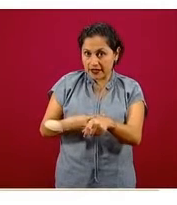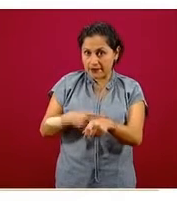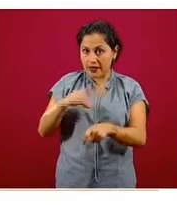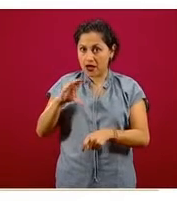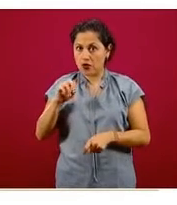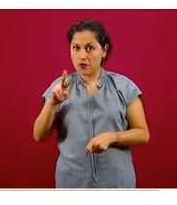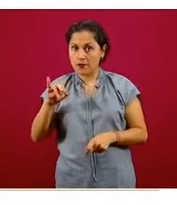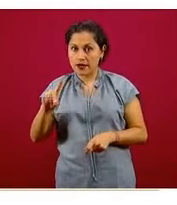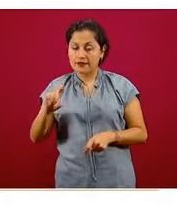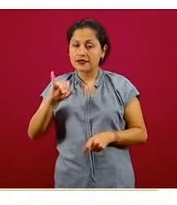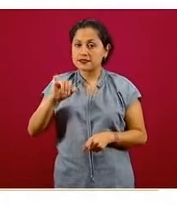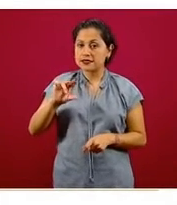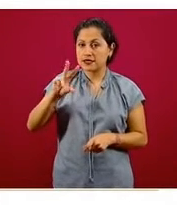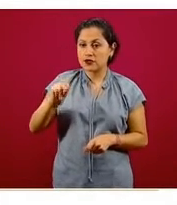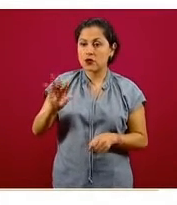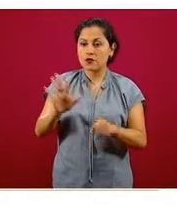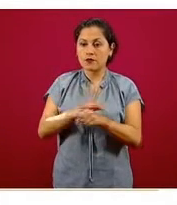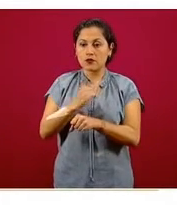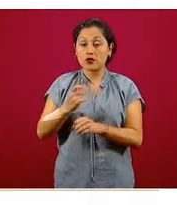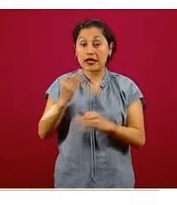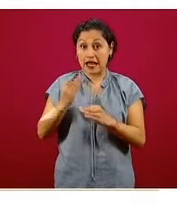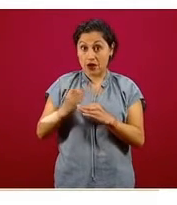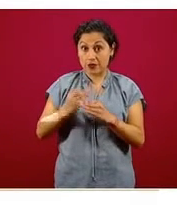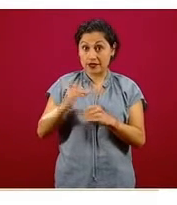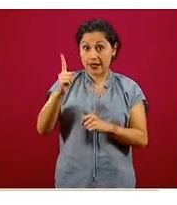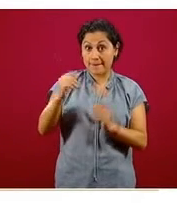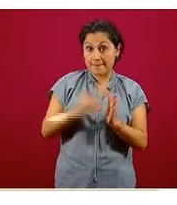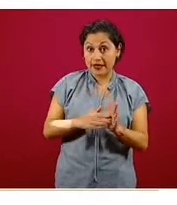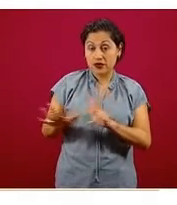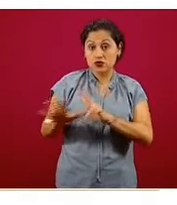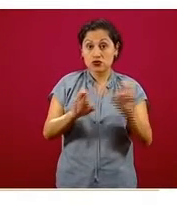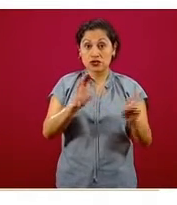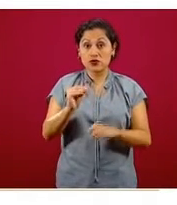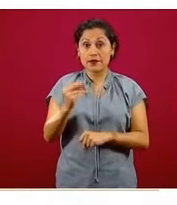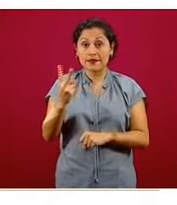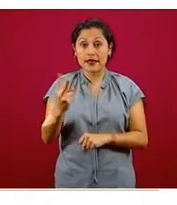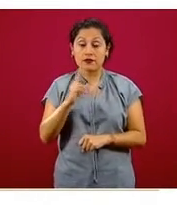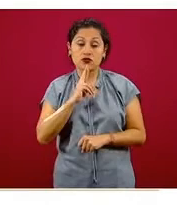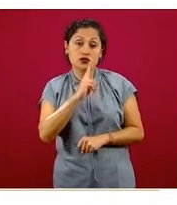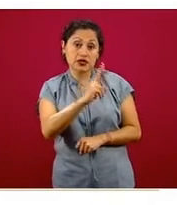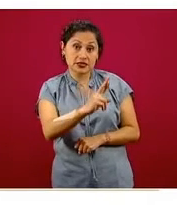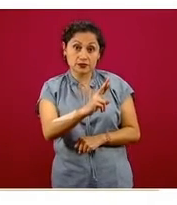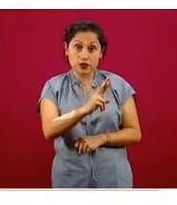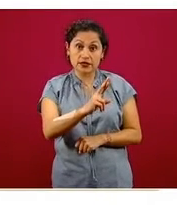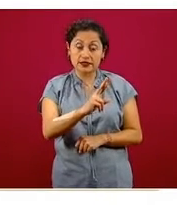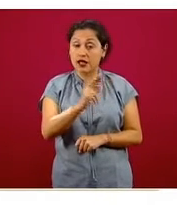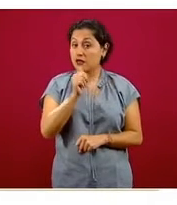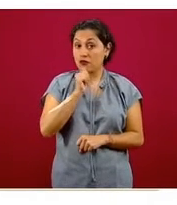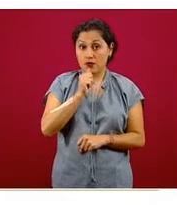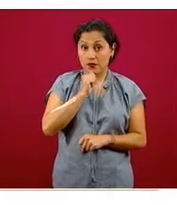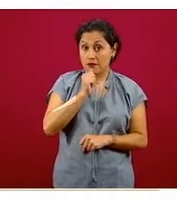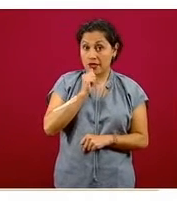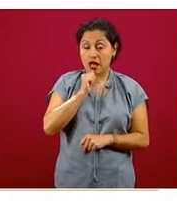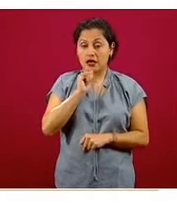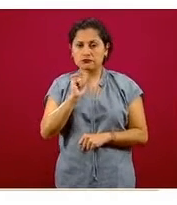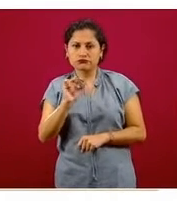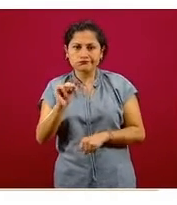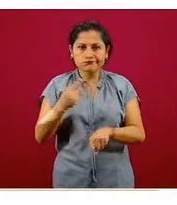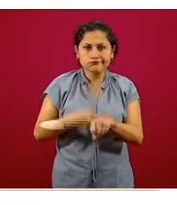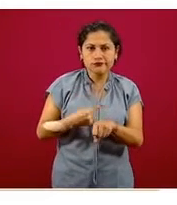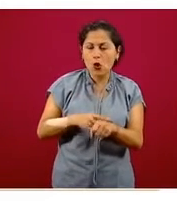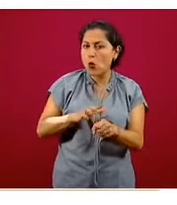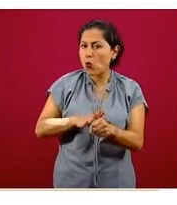tenemos 1,892 que todavía no tienen un resultado de laboratorio emitido y por lo tanto ahí tendremos